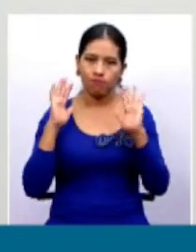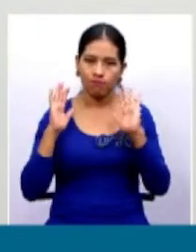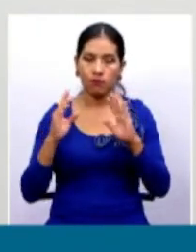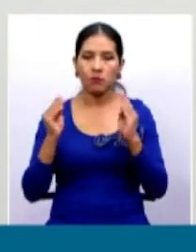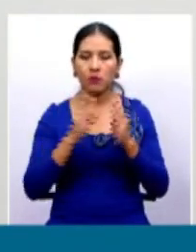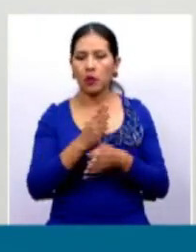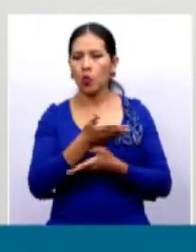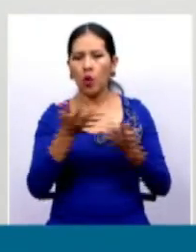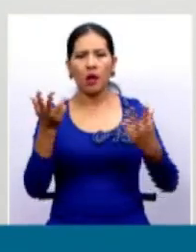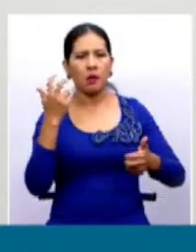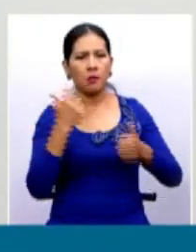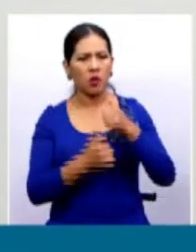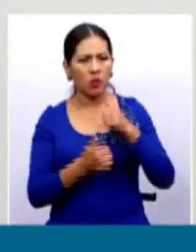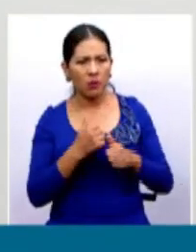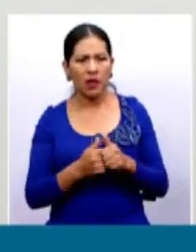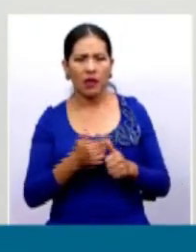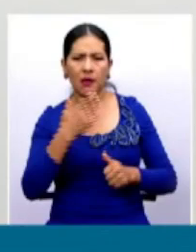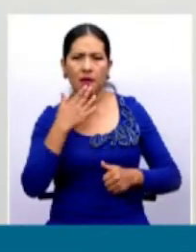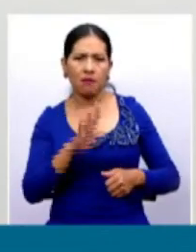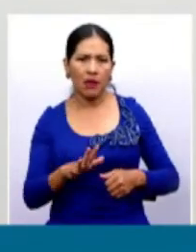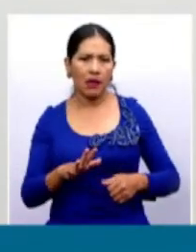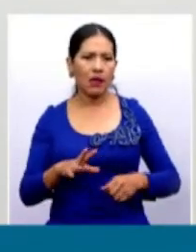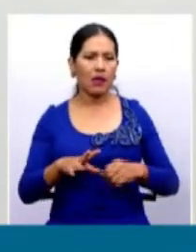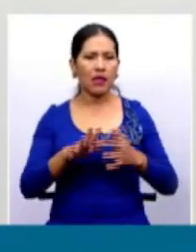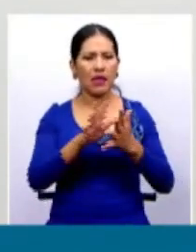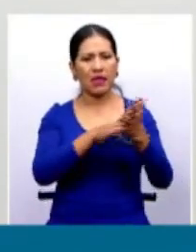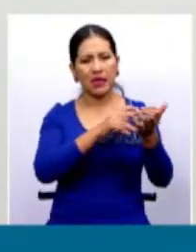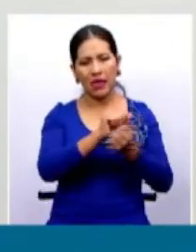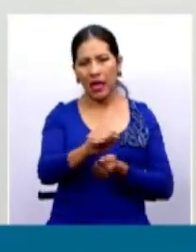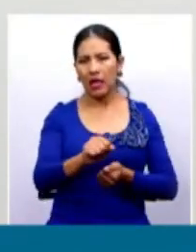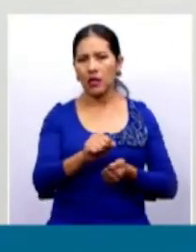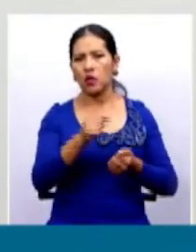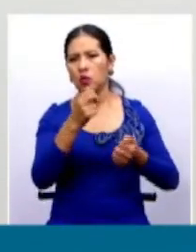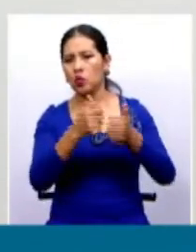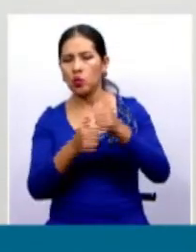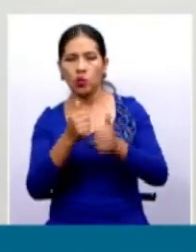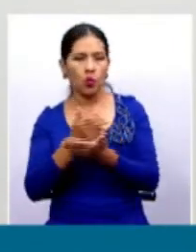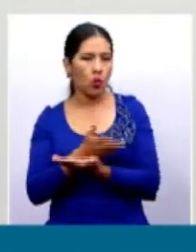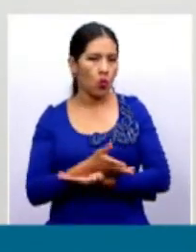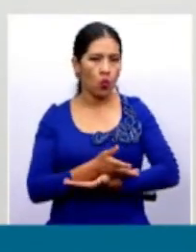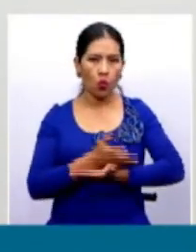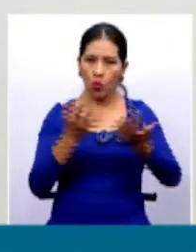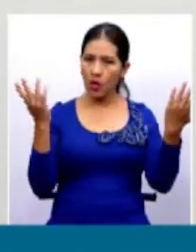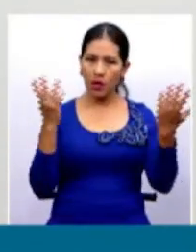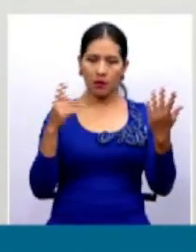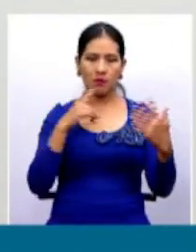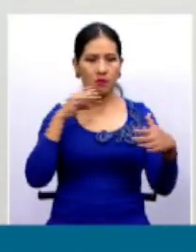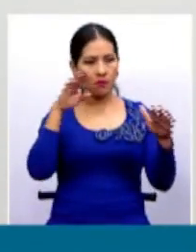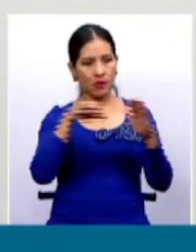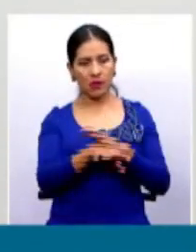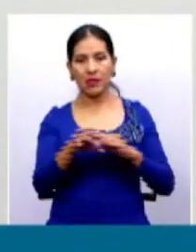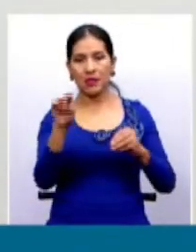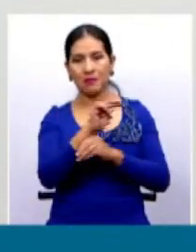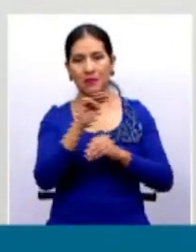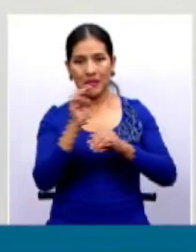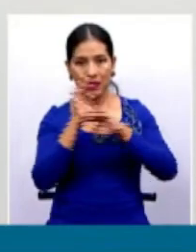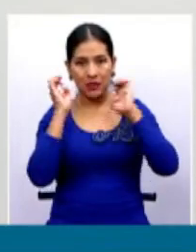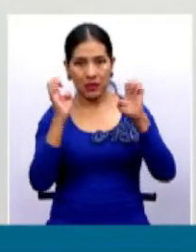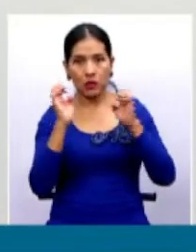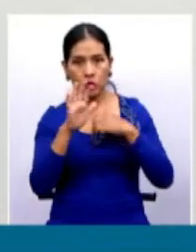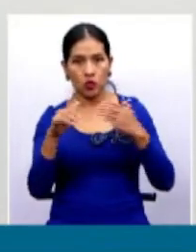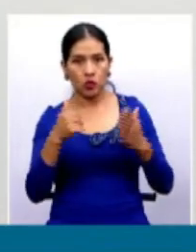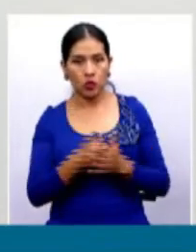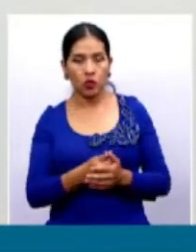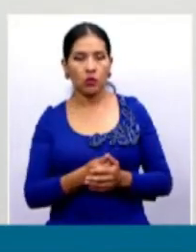cualquier situación irregular irregular anormal que surja que ocurra en la infraestructura